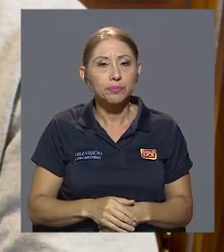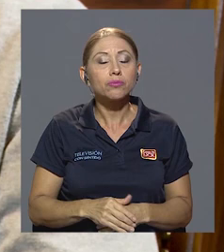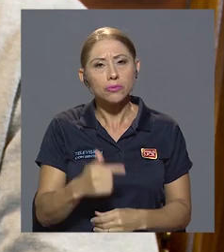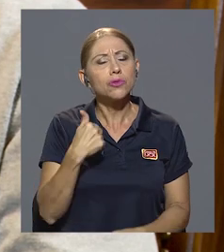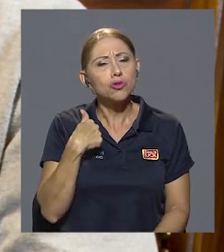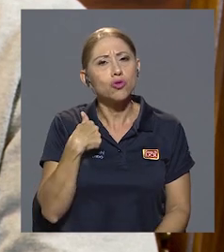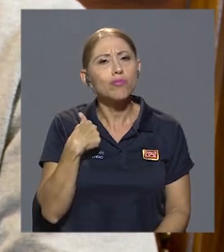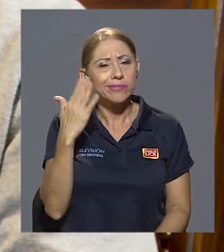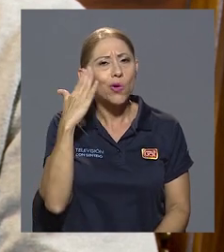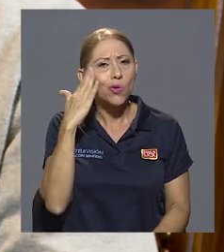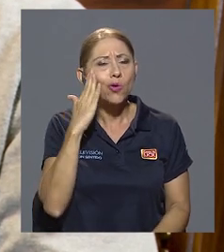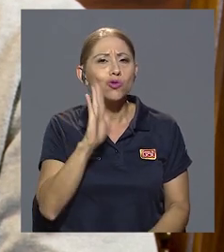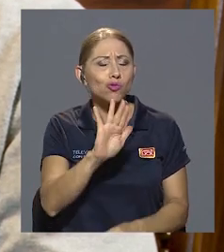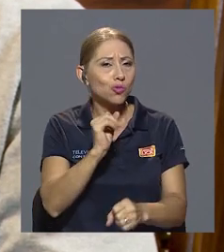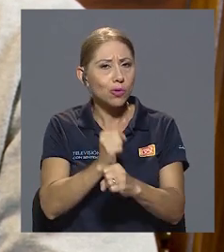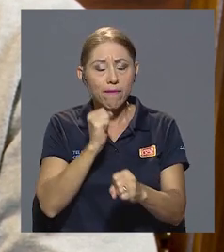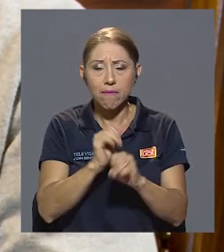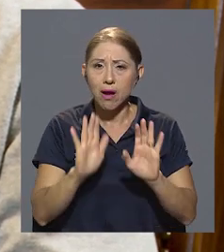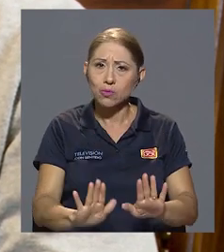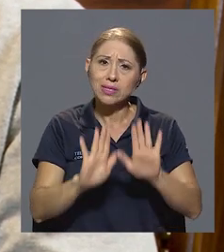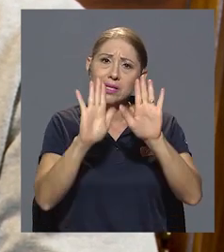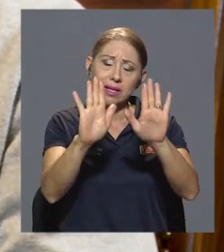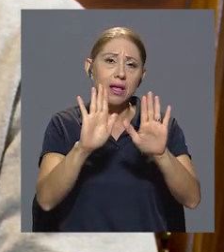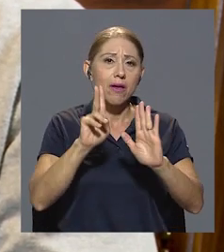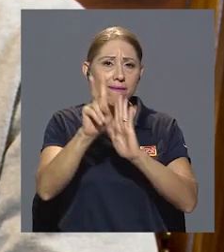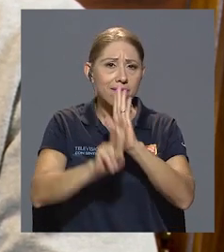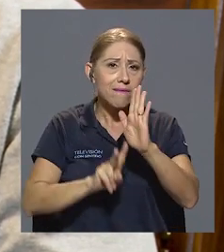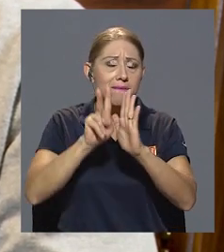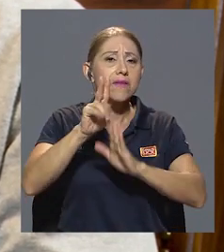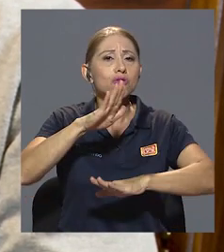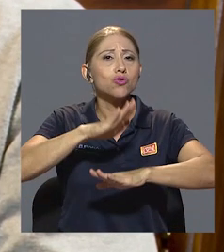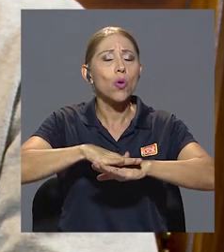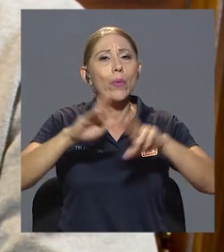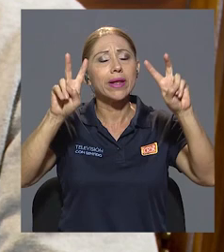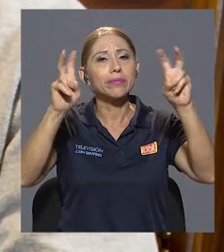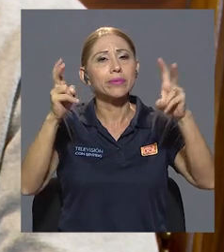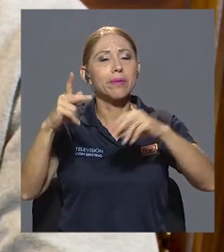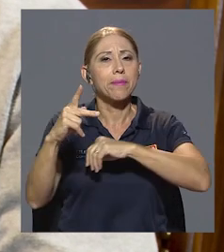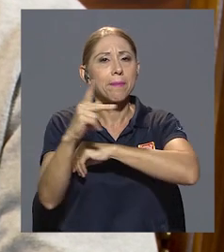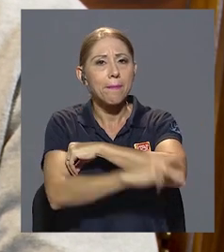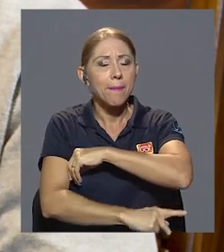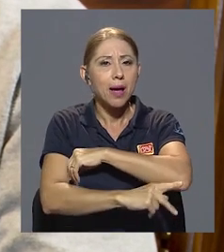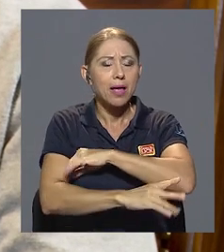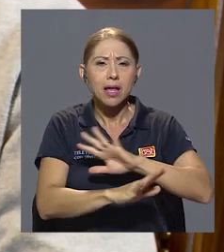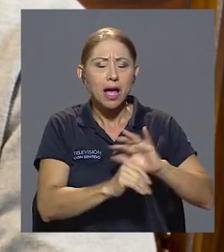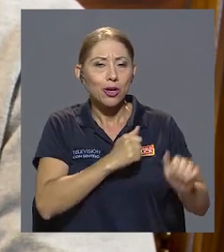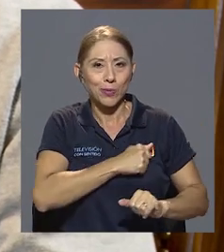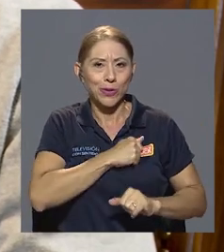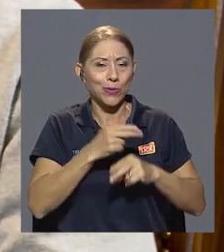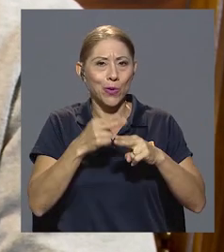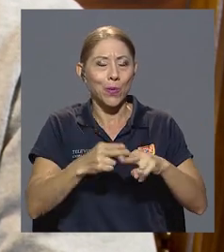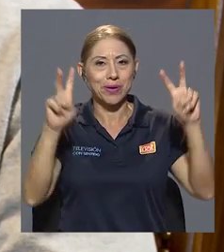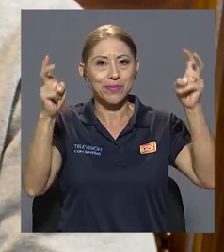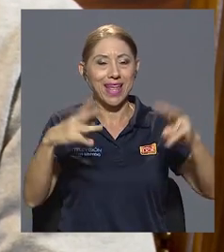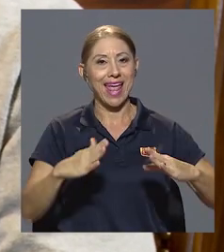conozco este trabajo extraordinario del documental sobre patria a casa perdón